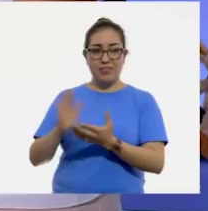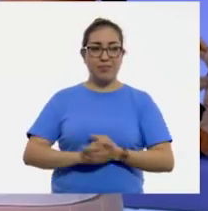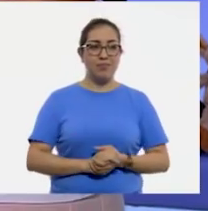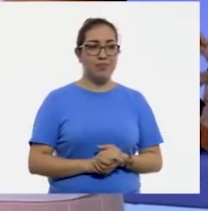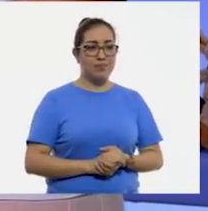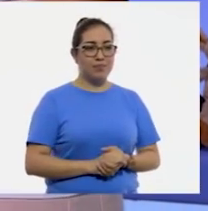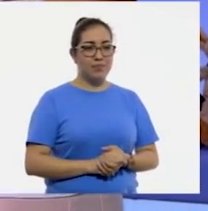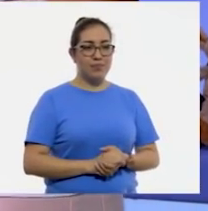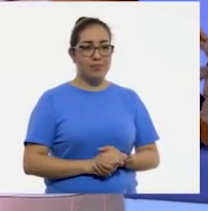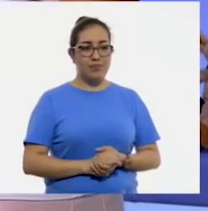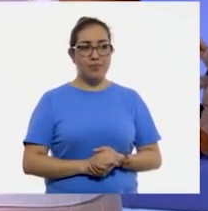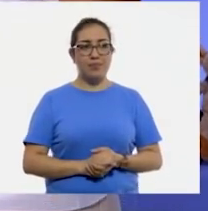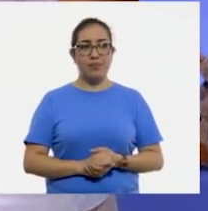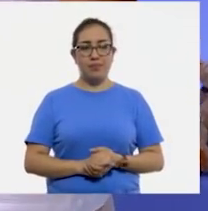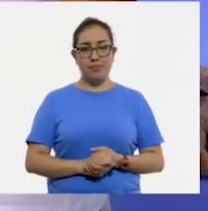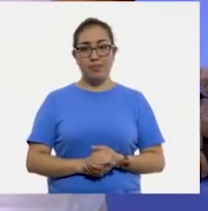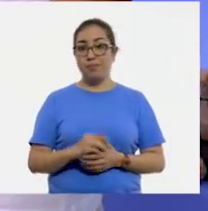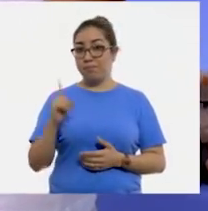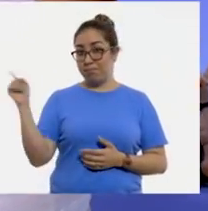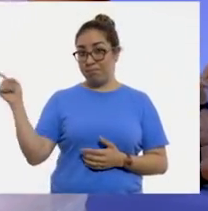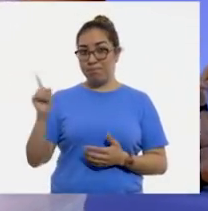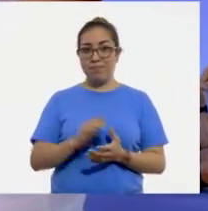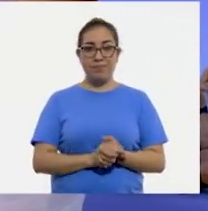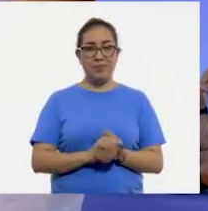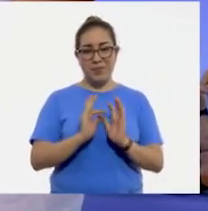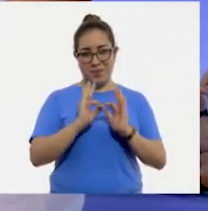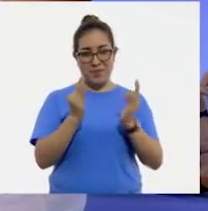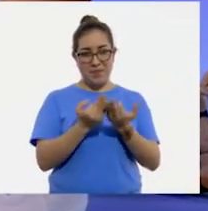una casita y la otra mano como si fuera